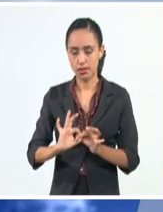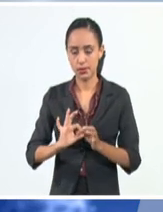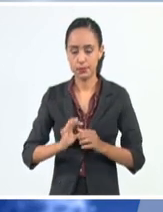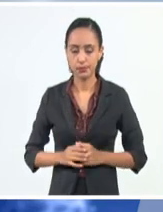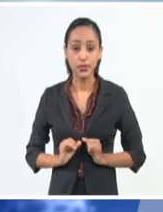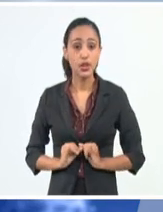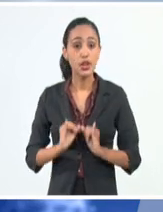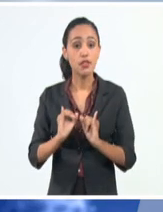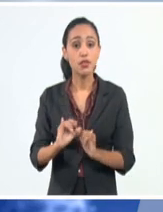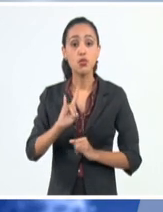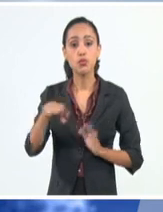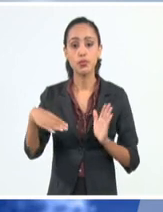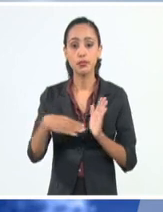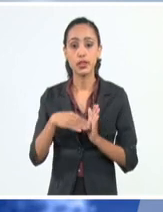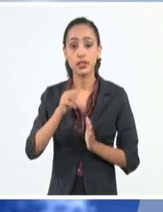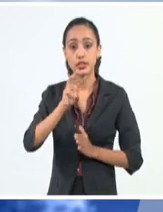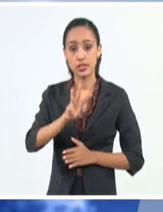emitieron